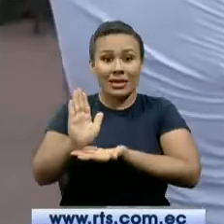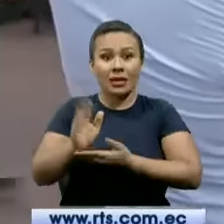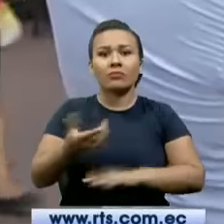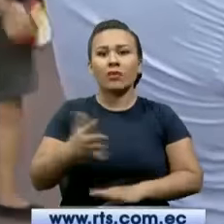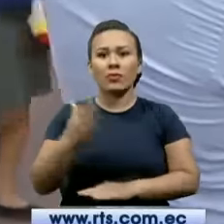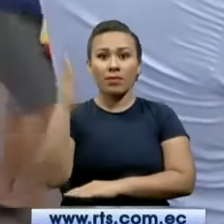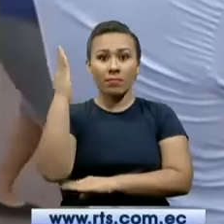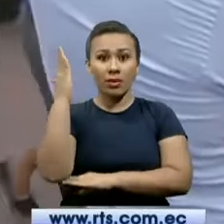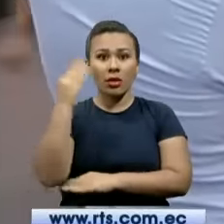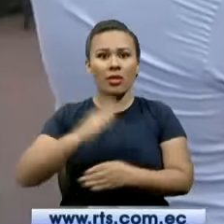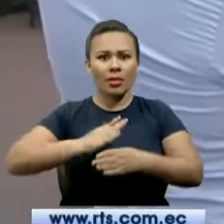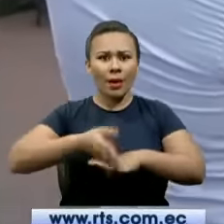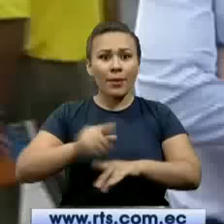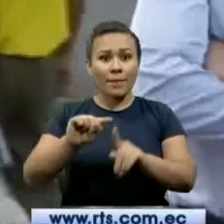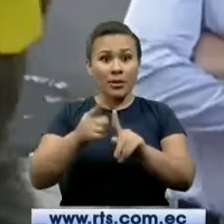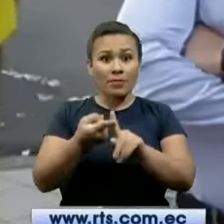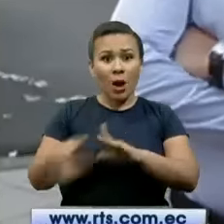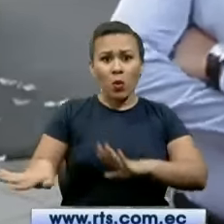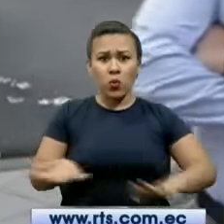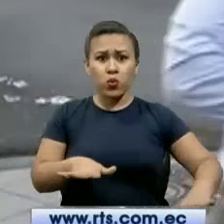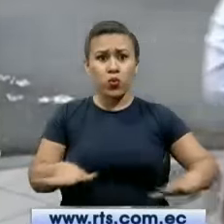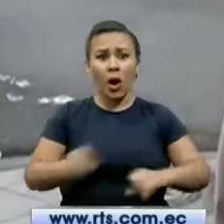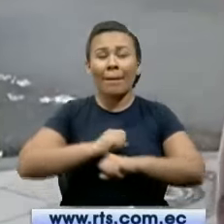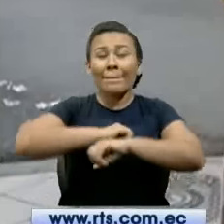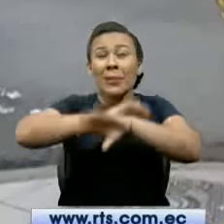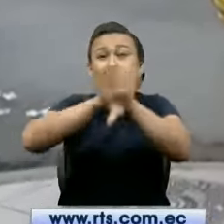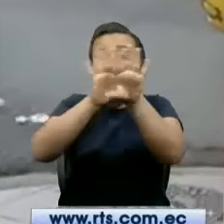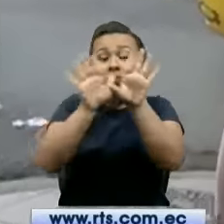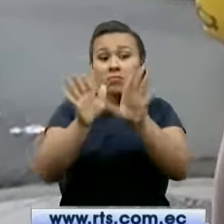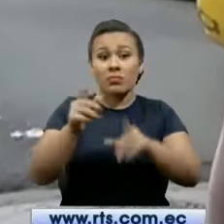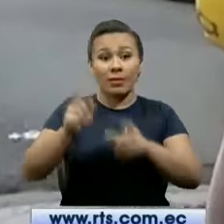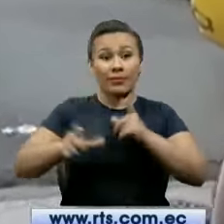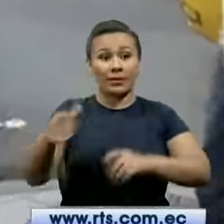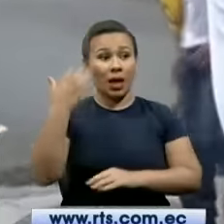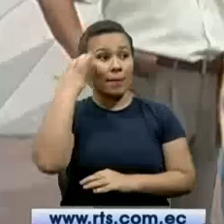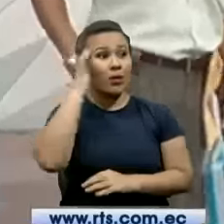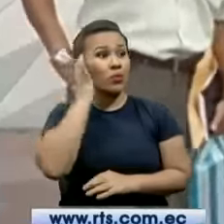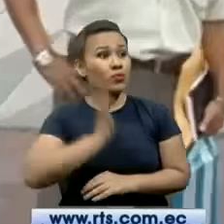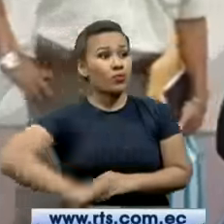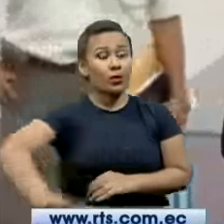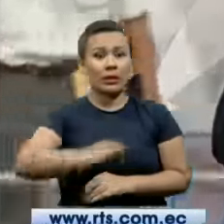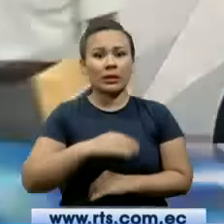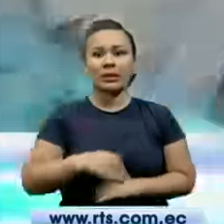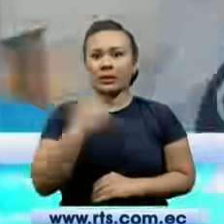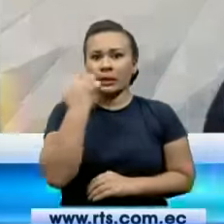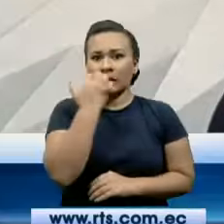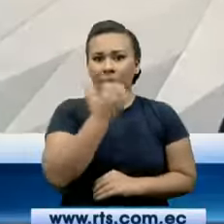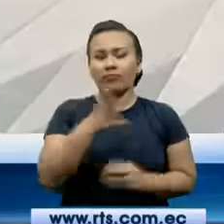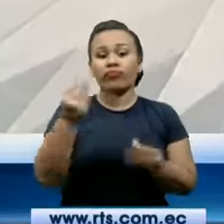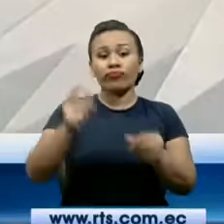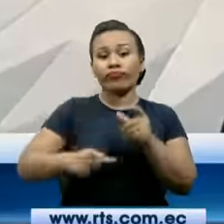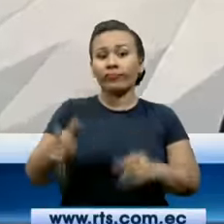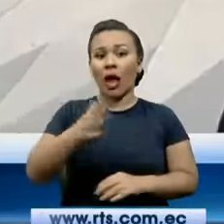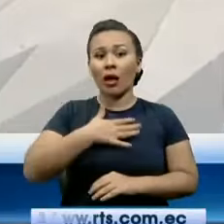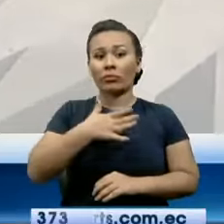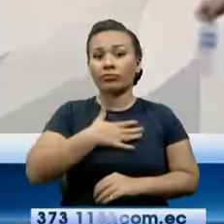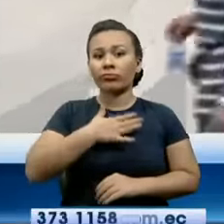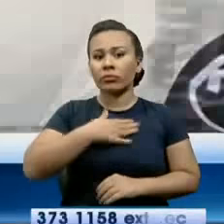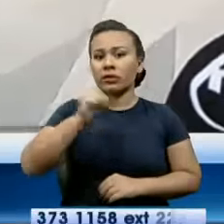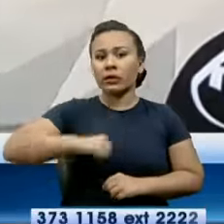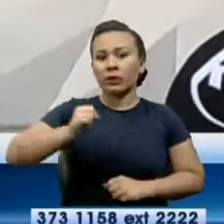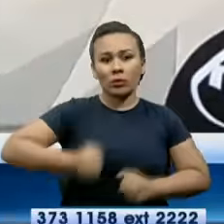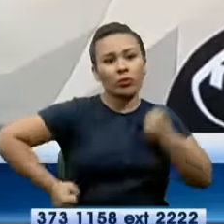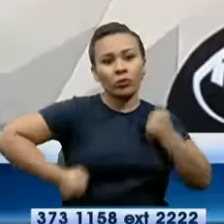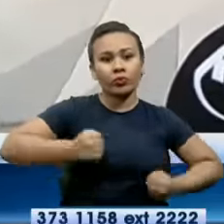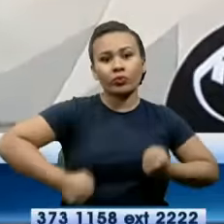que después del primer sismo de la madrugada, la gente se descontroló. Sentimos el temblor, las personas se vieron aterradas, corriendo.